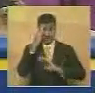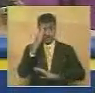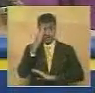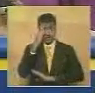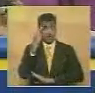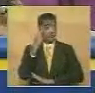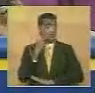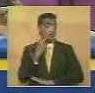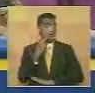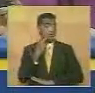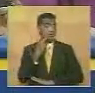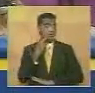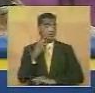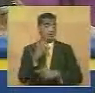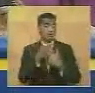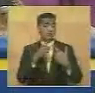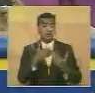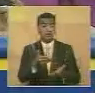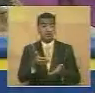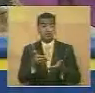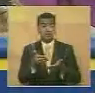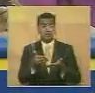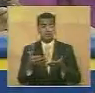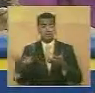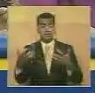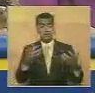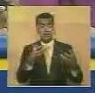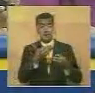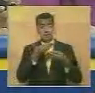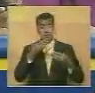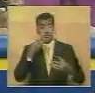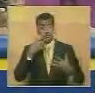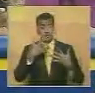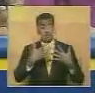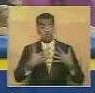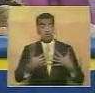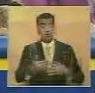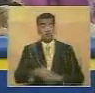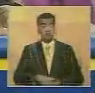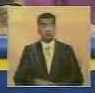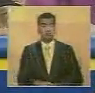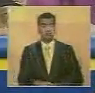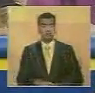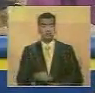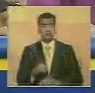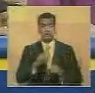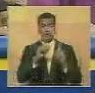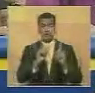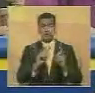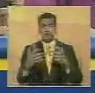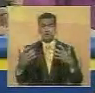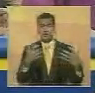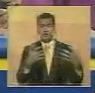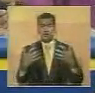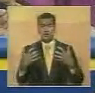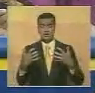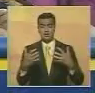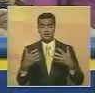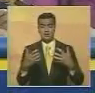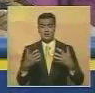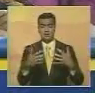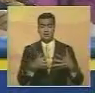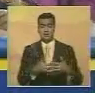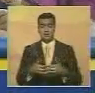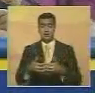militar bolivariana para librar con éxito la guerra popular prolongada ante una hipótesis de guerra por parte del